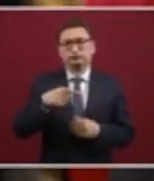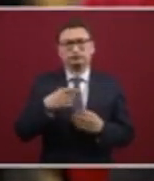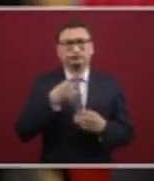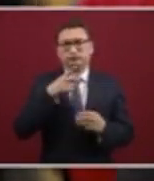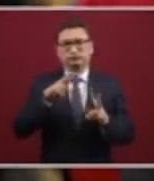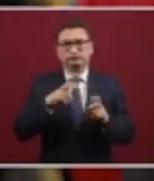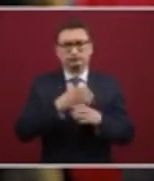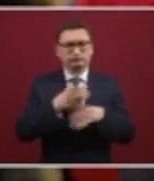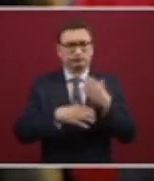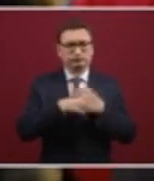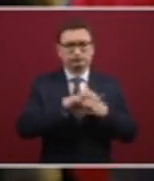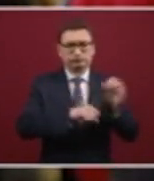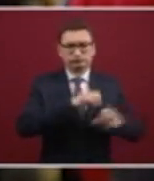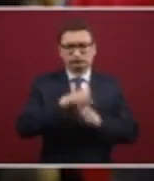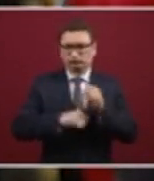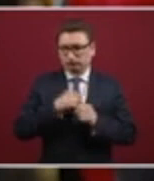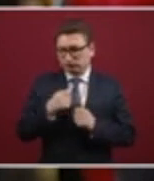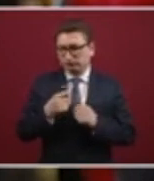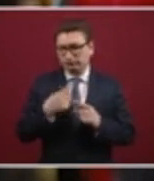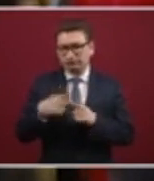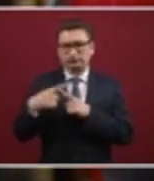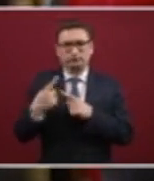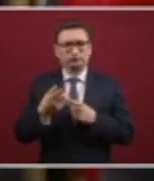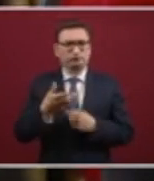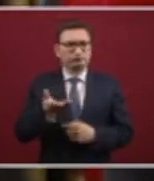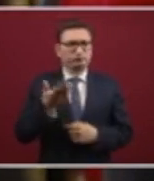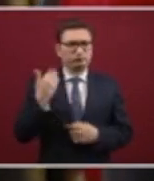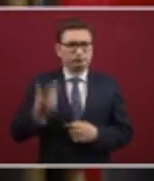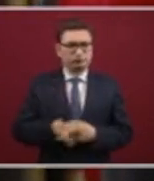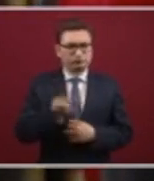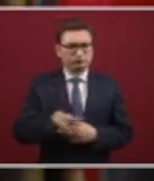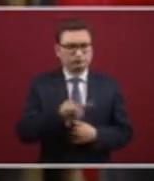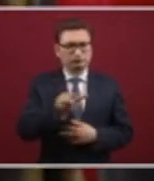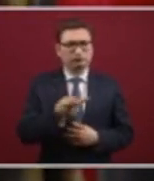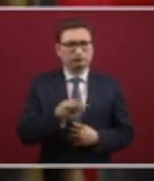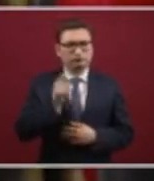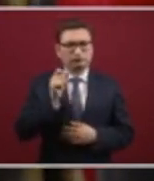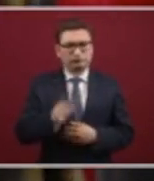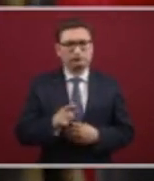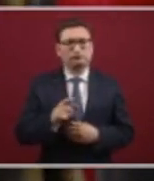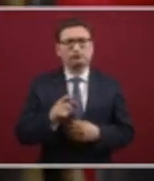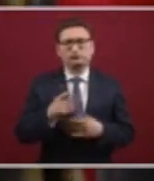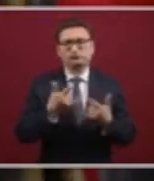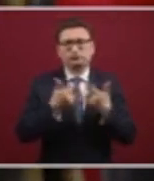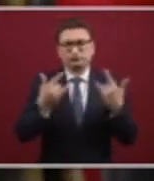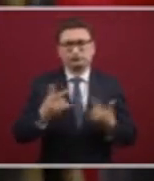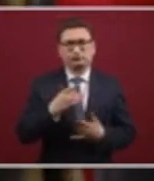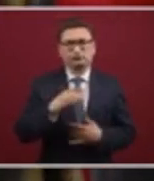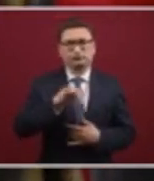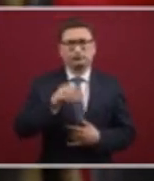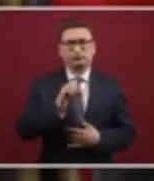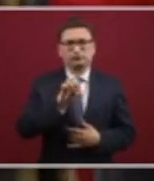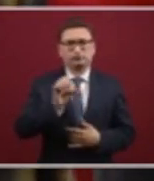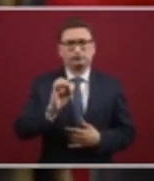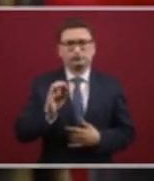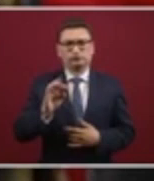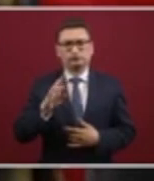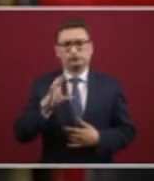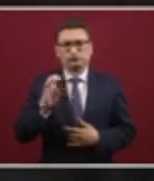Mi pregunta es, aquí se expuso el caso de Rocío Orozco, que tenía propiedades en